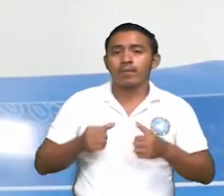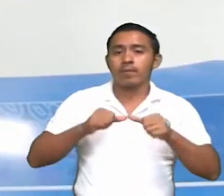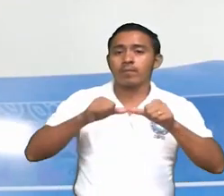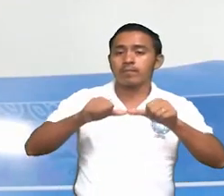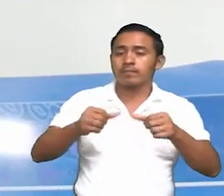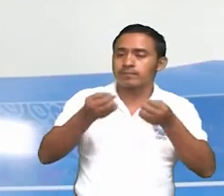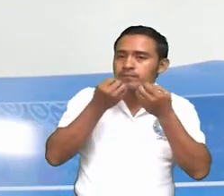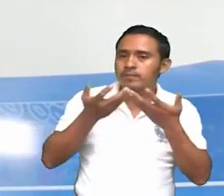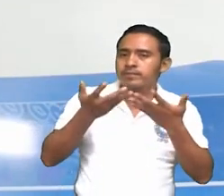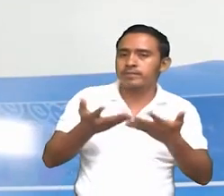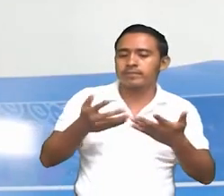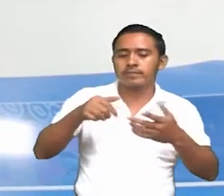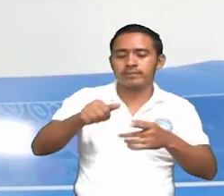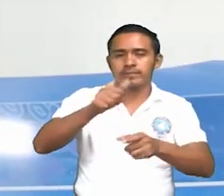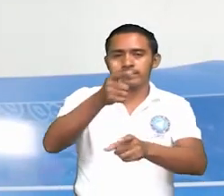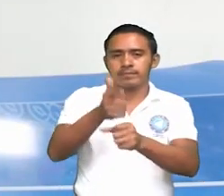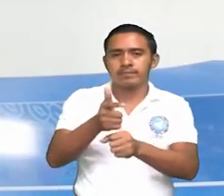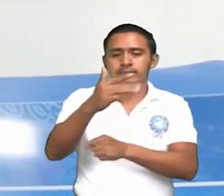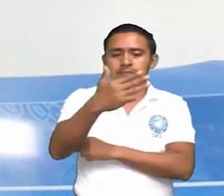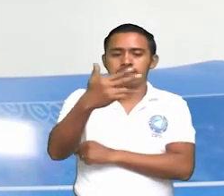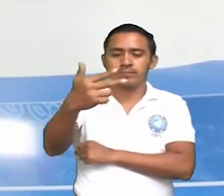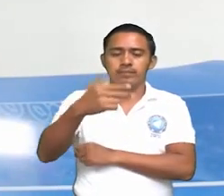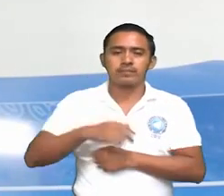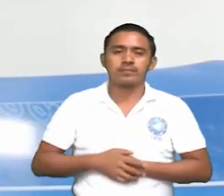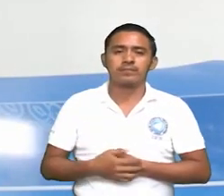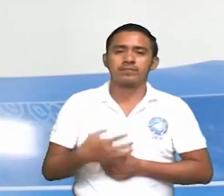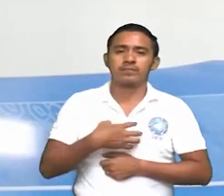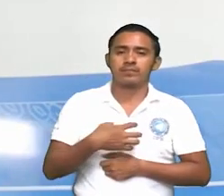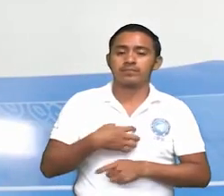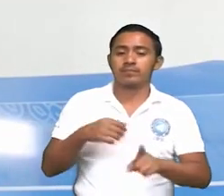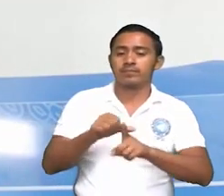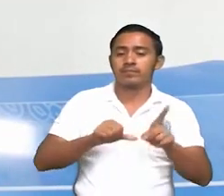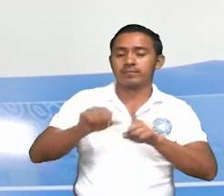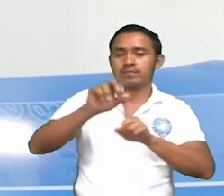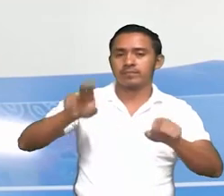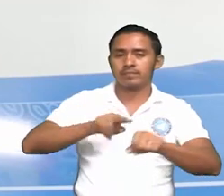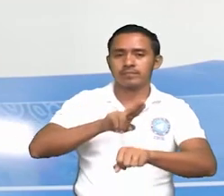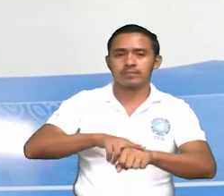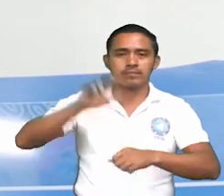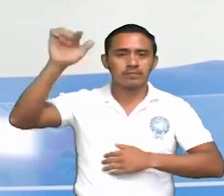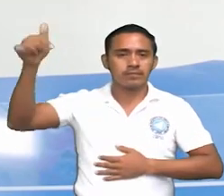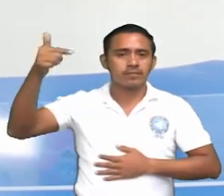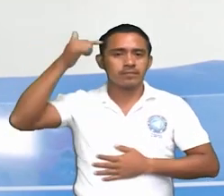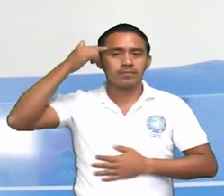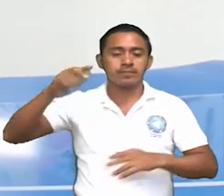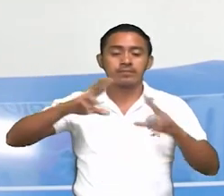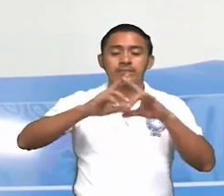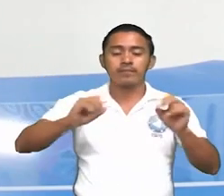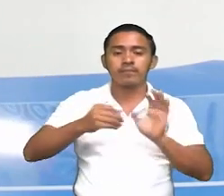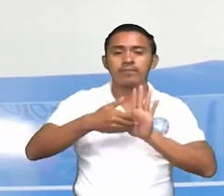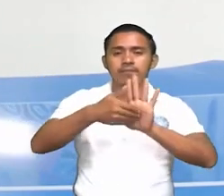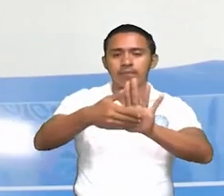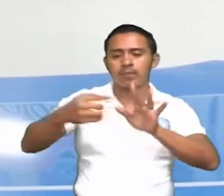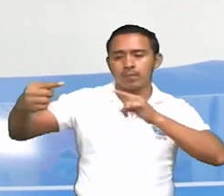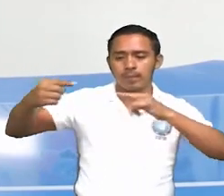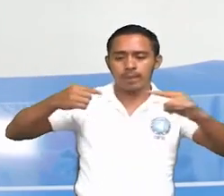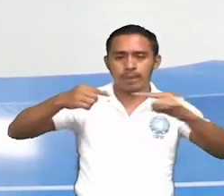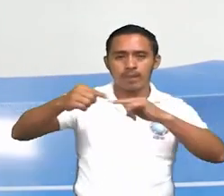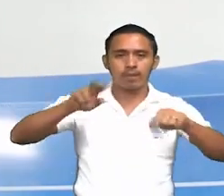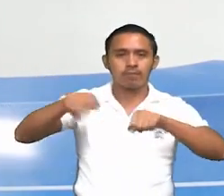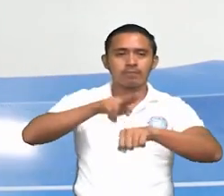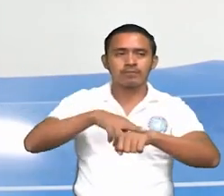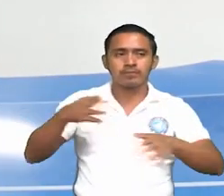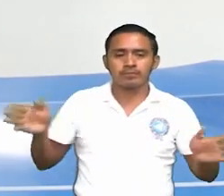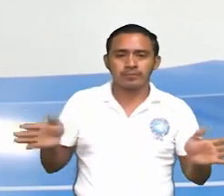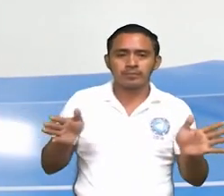Continuamos informando aquí en Canal 98, tu canal parlamentario. El gobierno de Nicaragua presentó la Estrategia Nacional de Promoción de